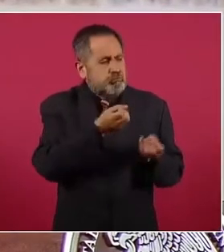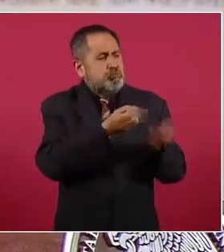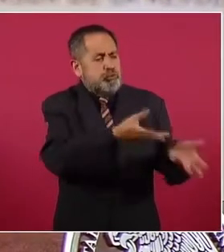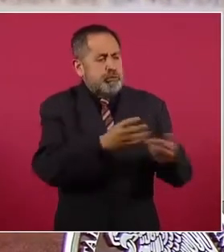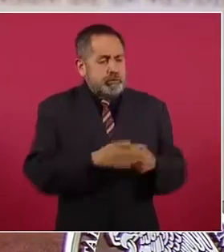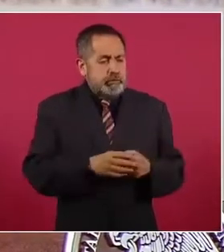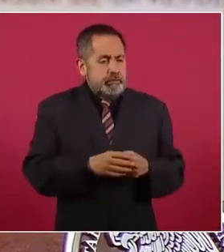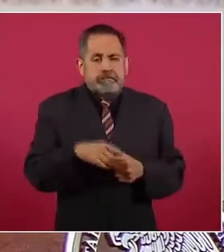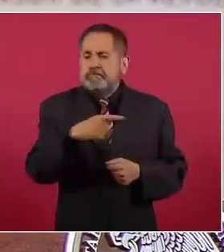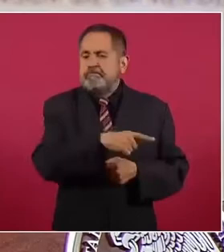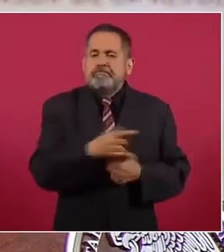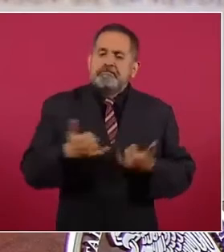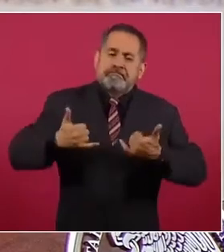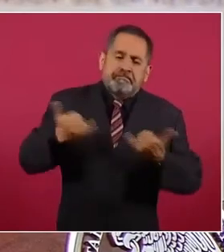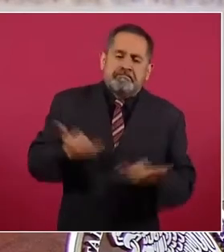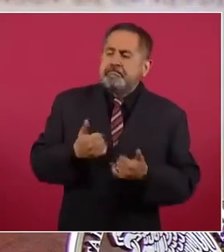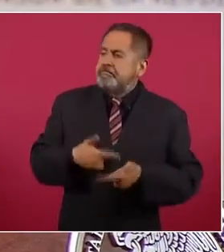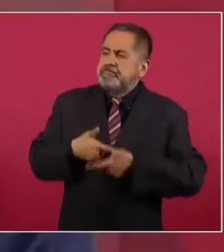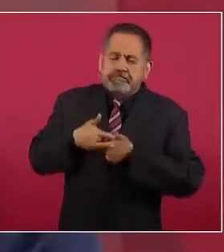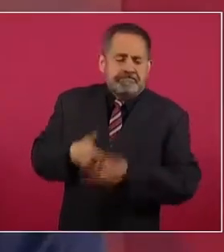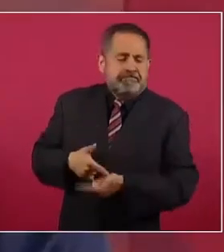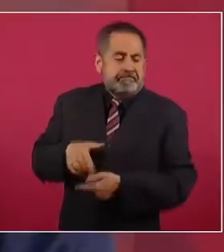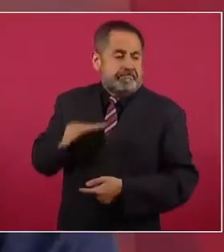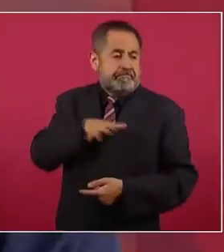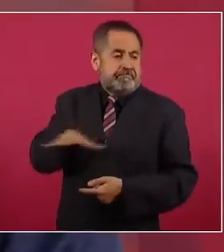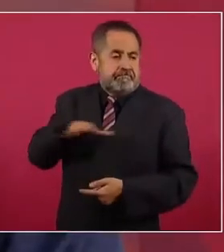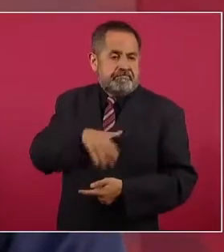y siguen con lo mismo.